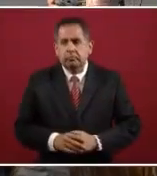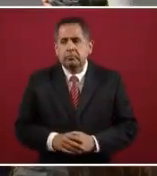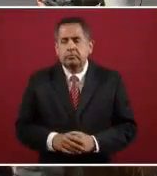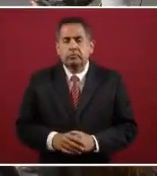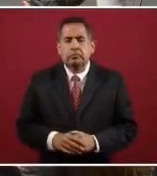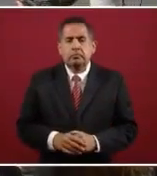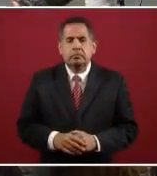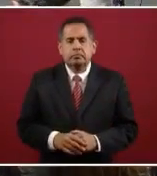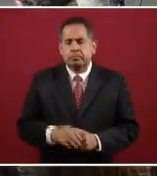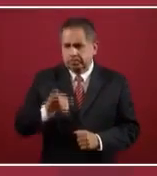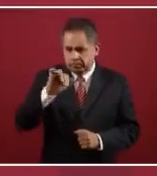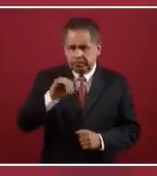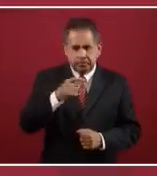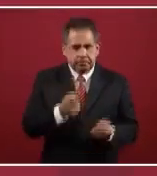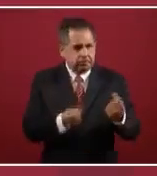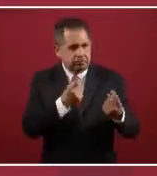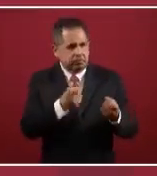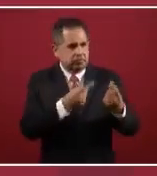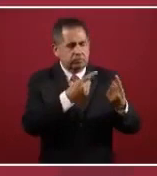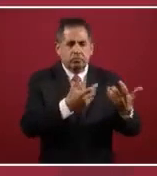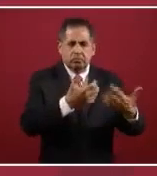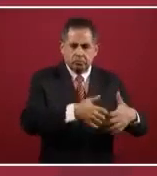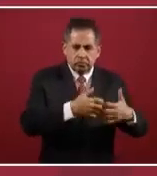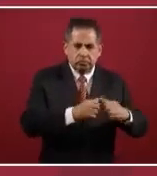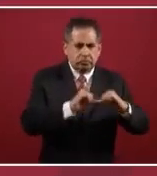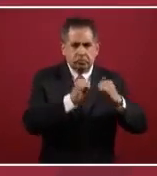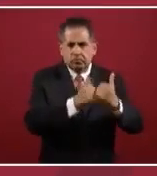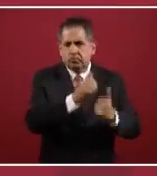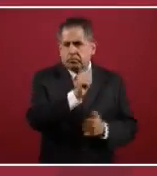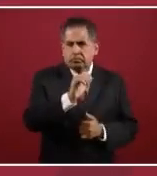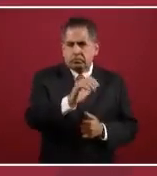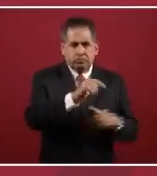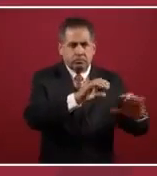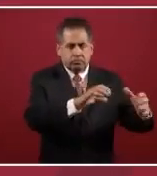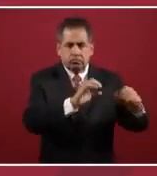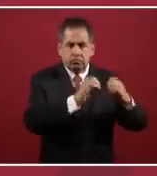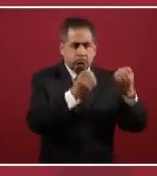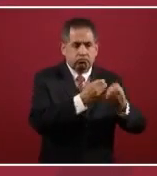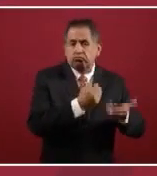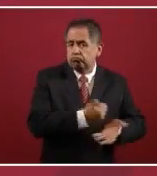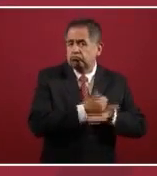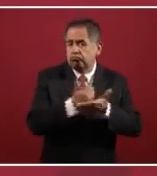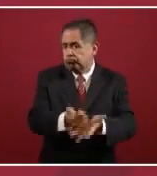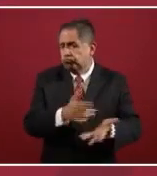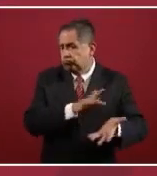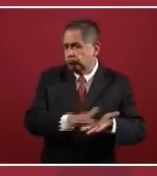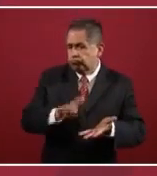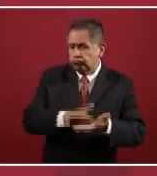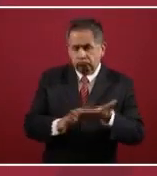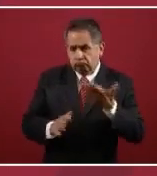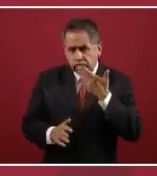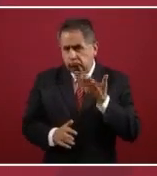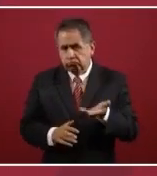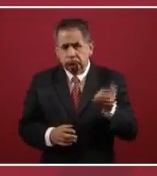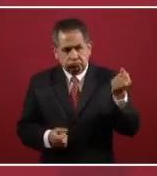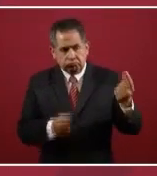Ellos están ayudando, hay muchas organizaciones que están llevando a